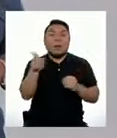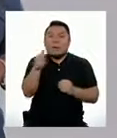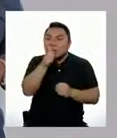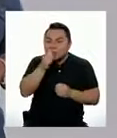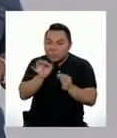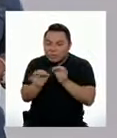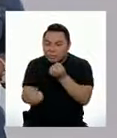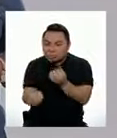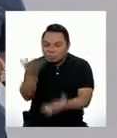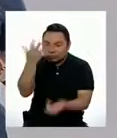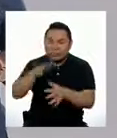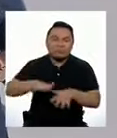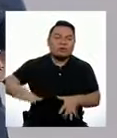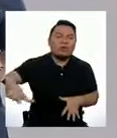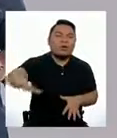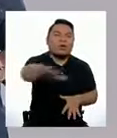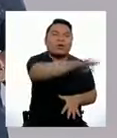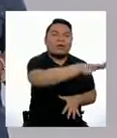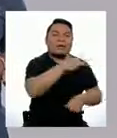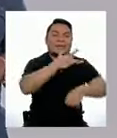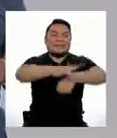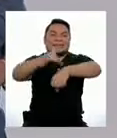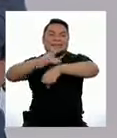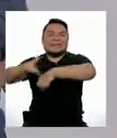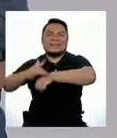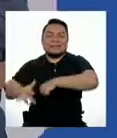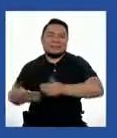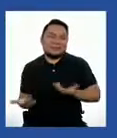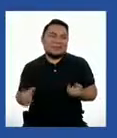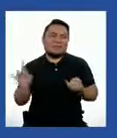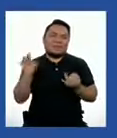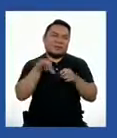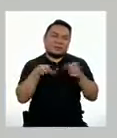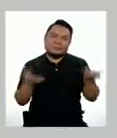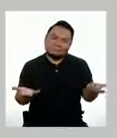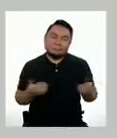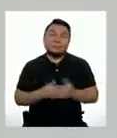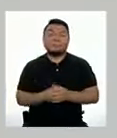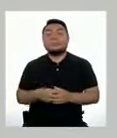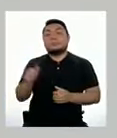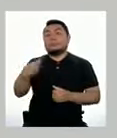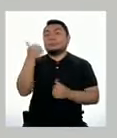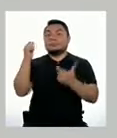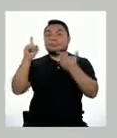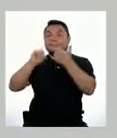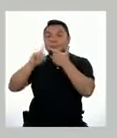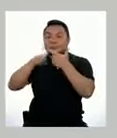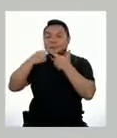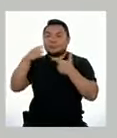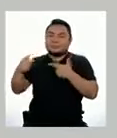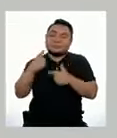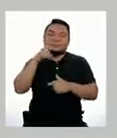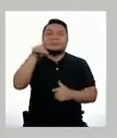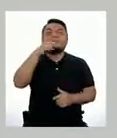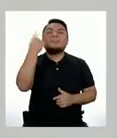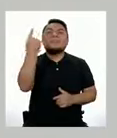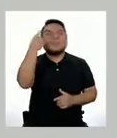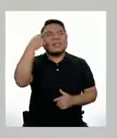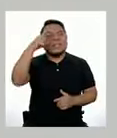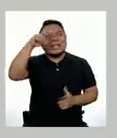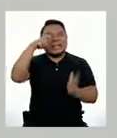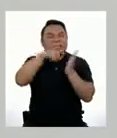para emplear los terrenos para la ganadería, entre otras acciones. Por otro lado, la generación de energía produce